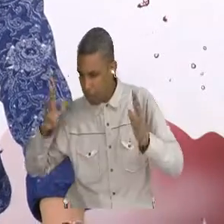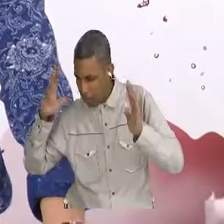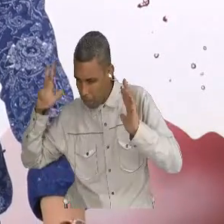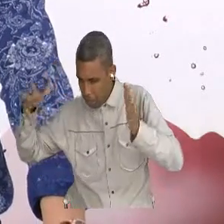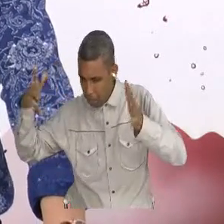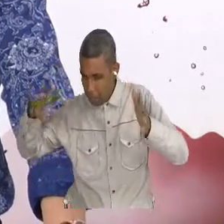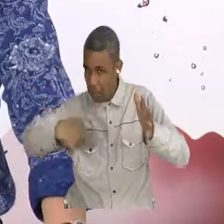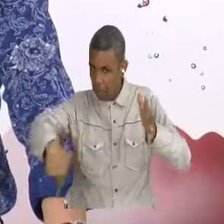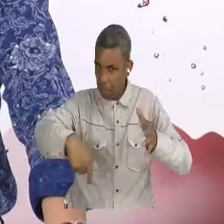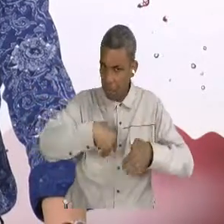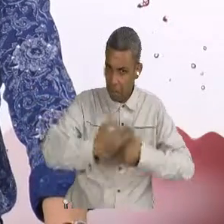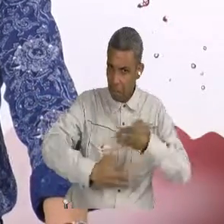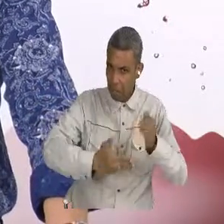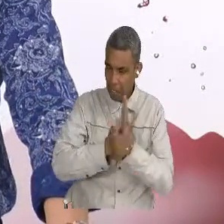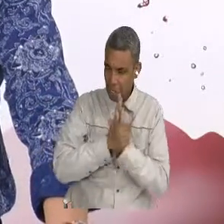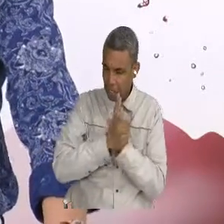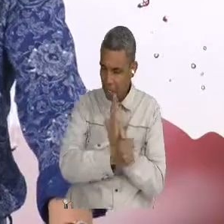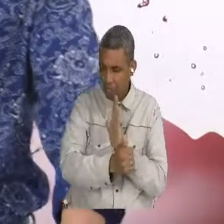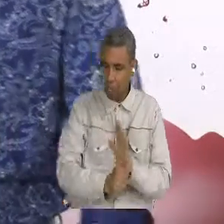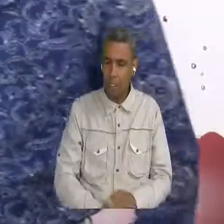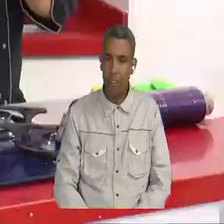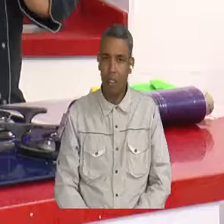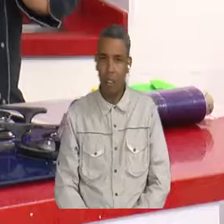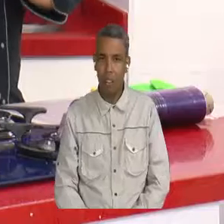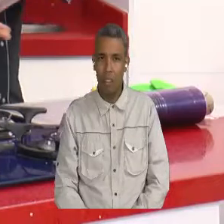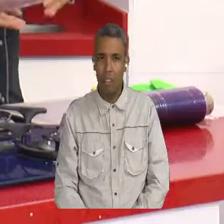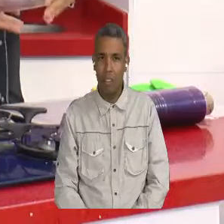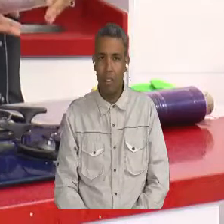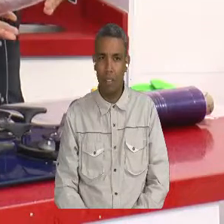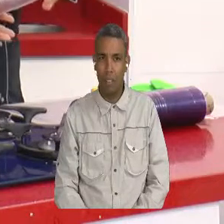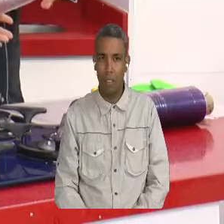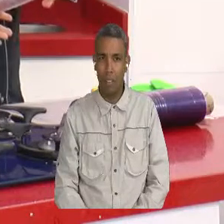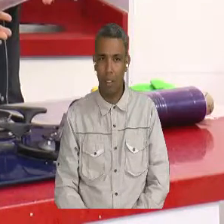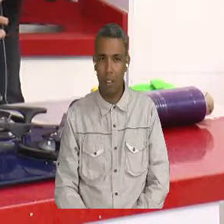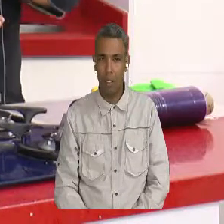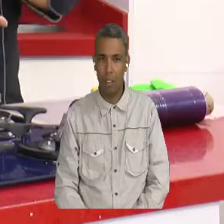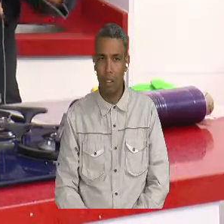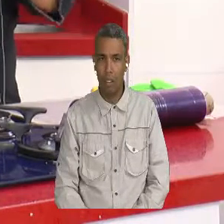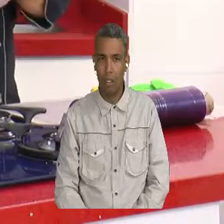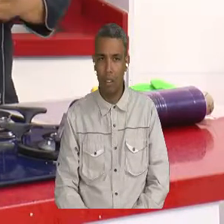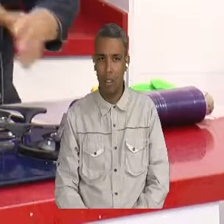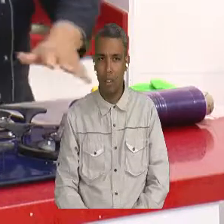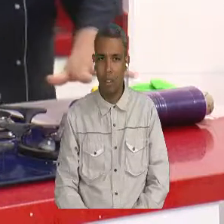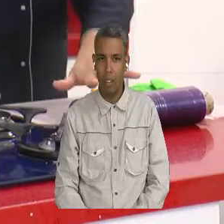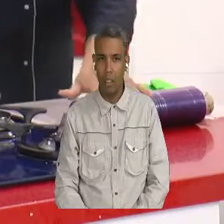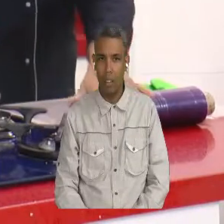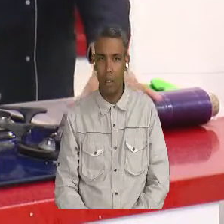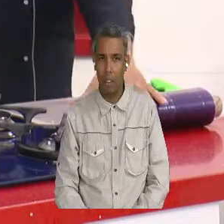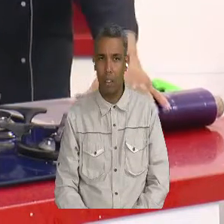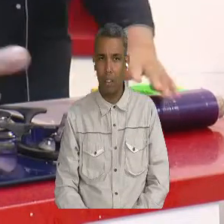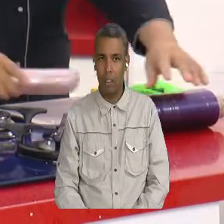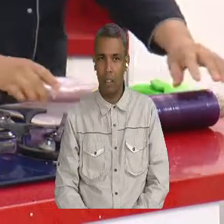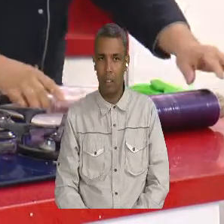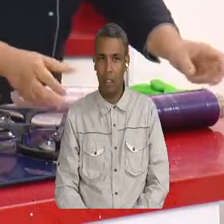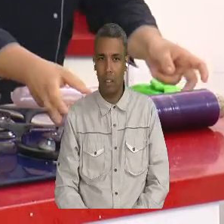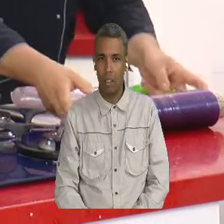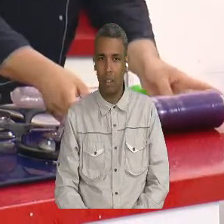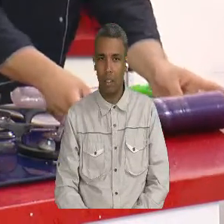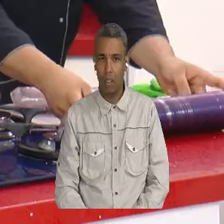participar. Bueno, y es la idea, vean. Exacto. Como es la idea también de nuestro rollo. Excelente. Se veía complicado, de pronto acá con el